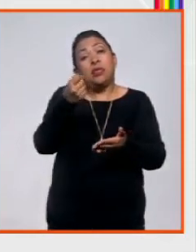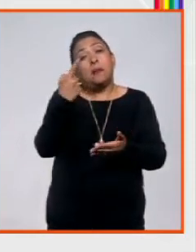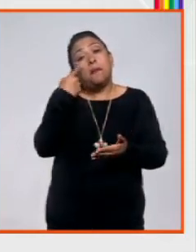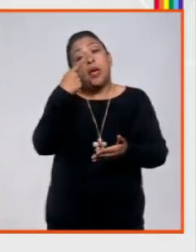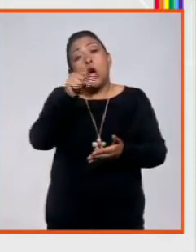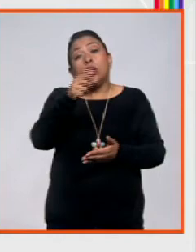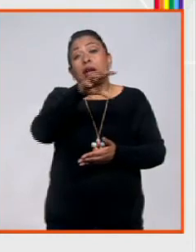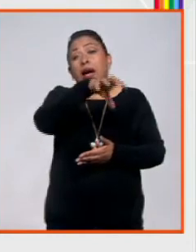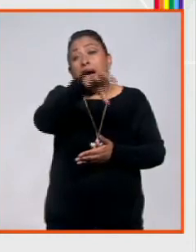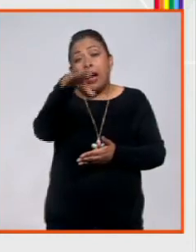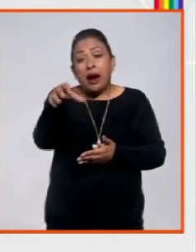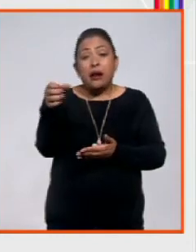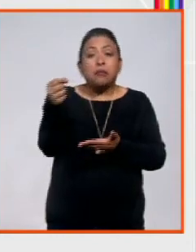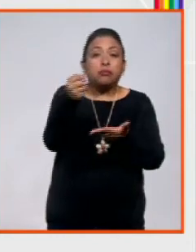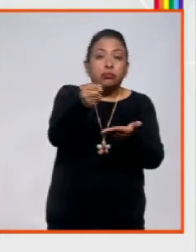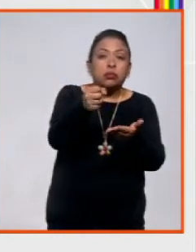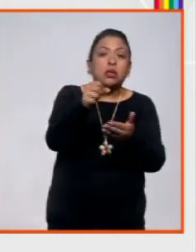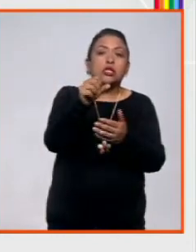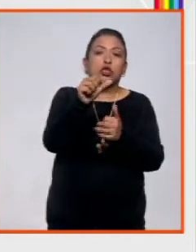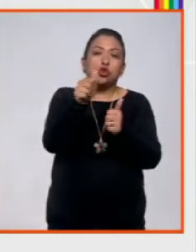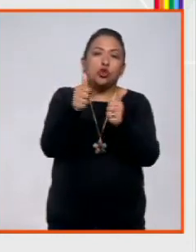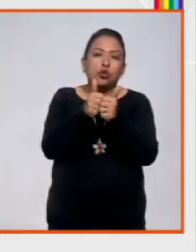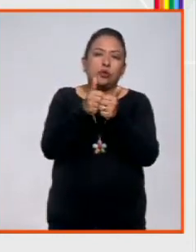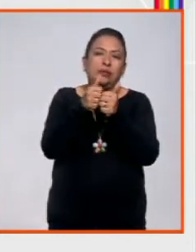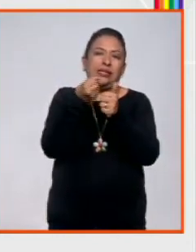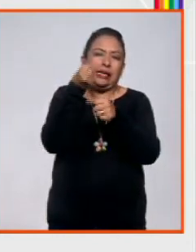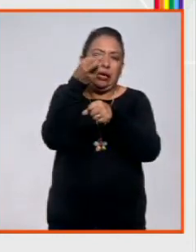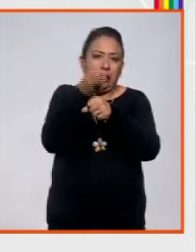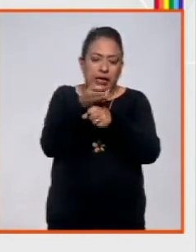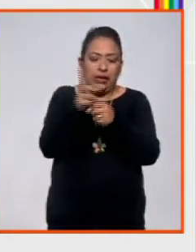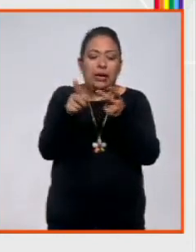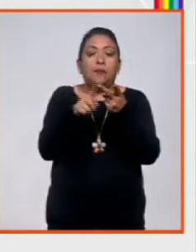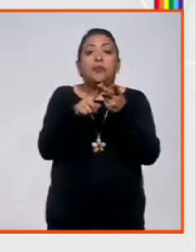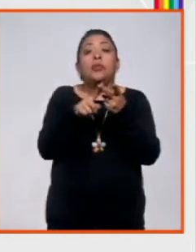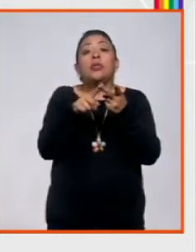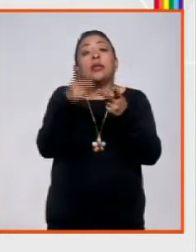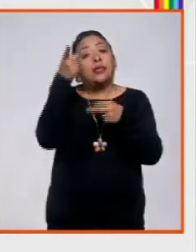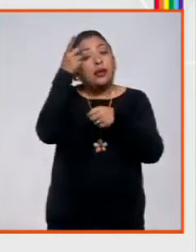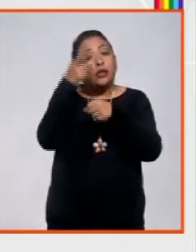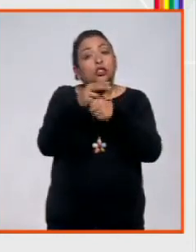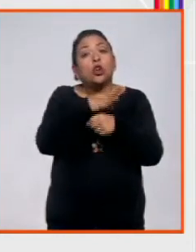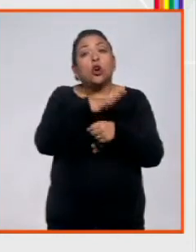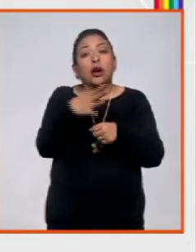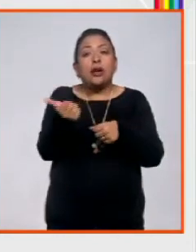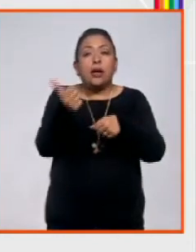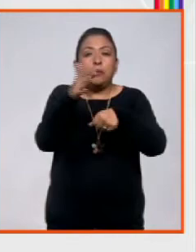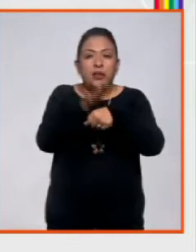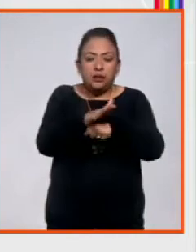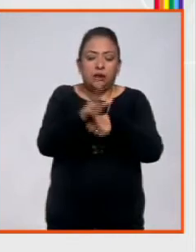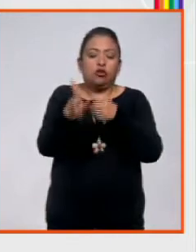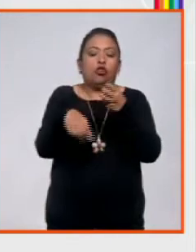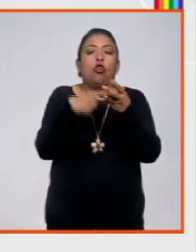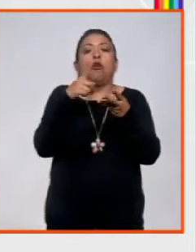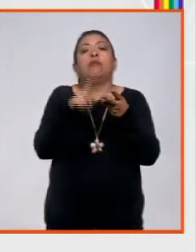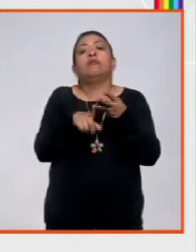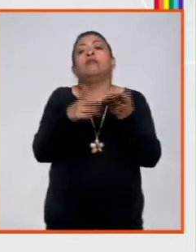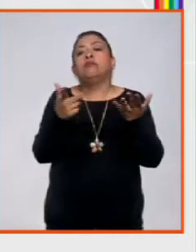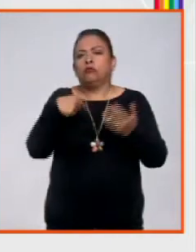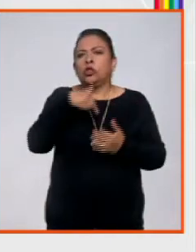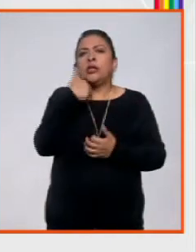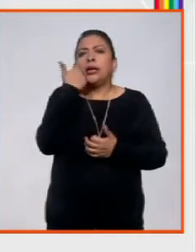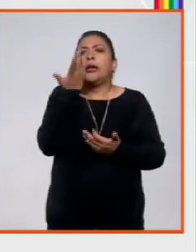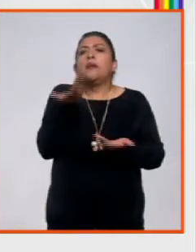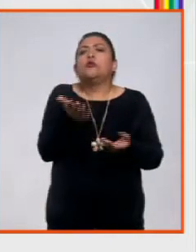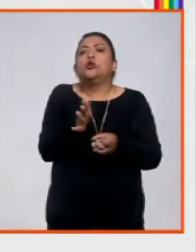otras áreas depende de una subsecretaría en una parte depende de la dirección general de administración por la otra y lo que queremos